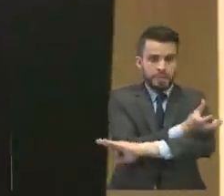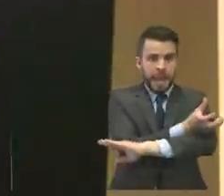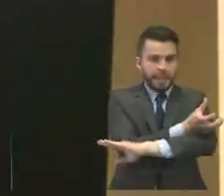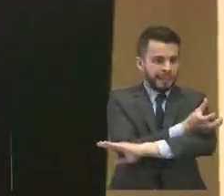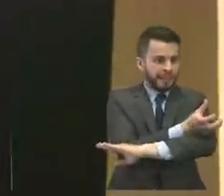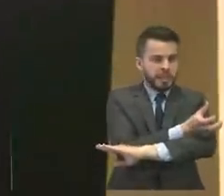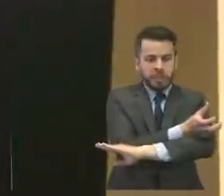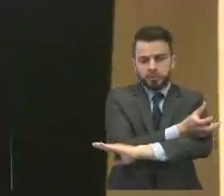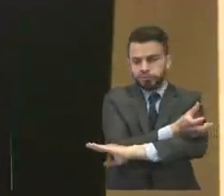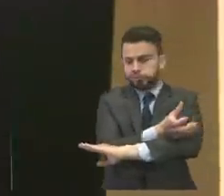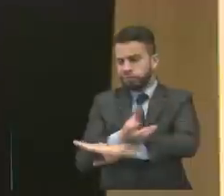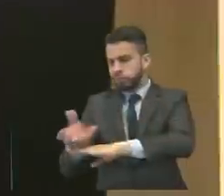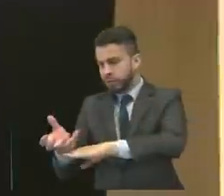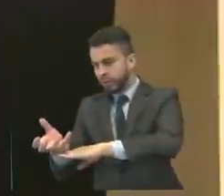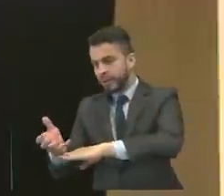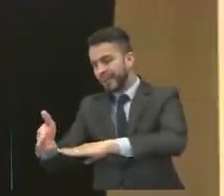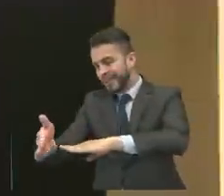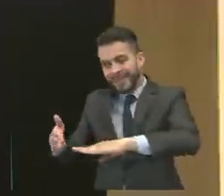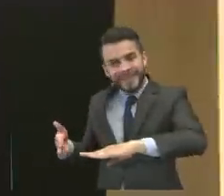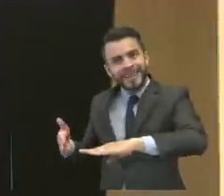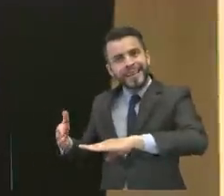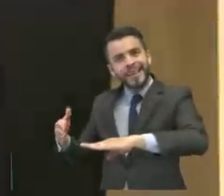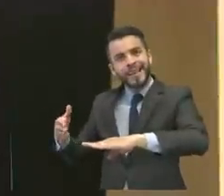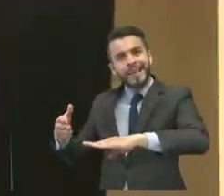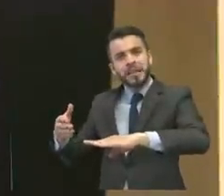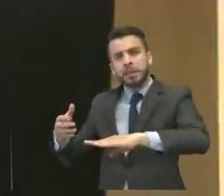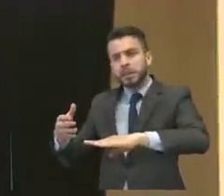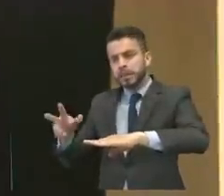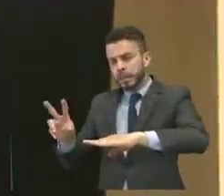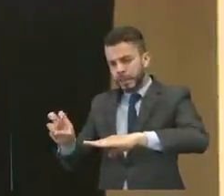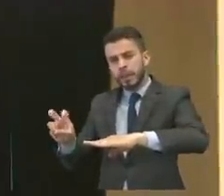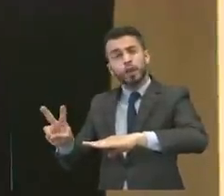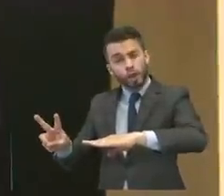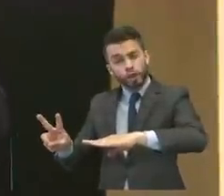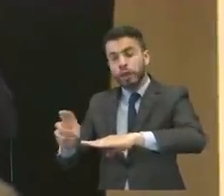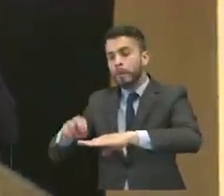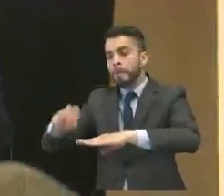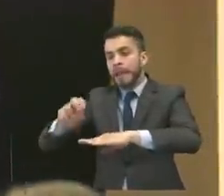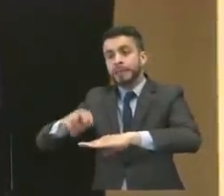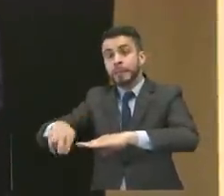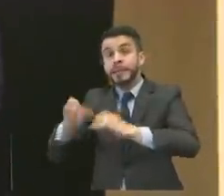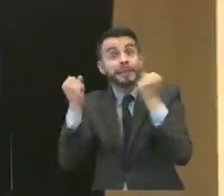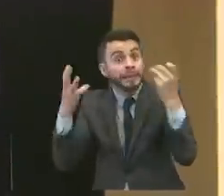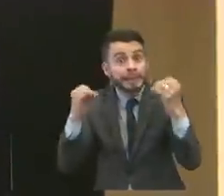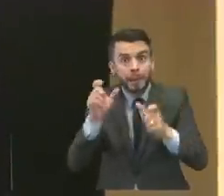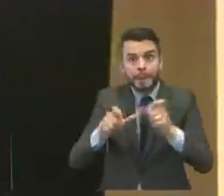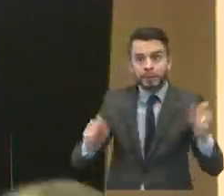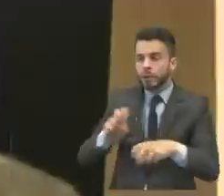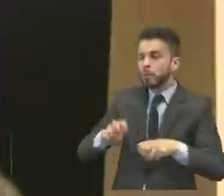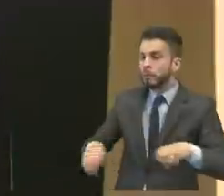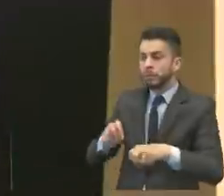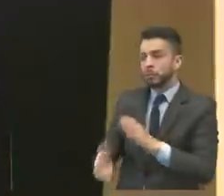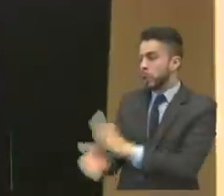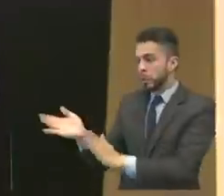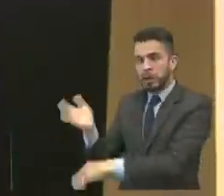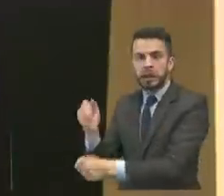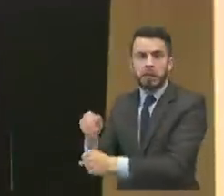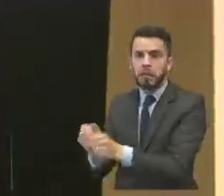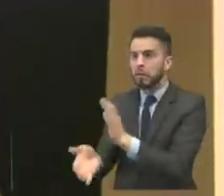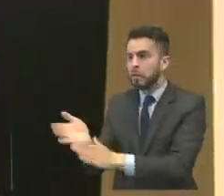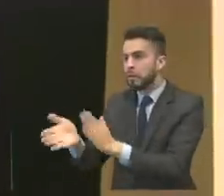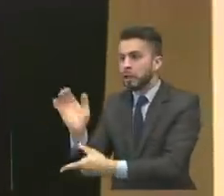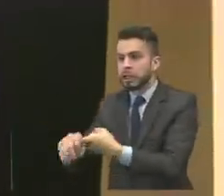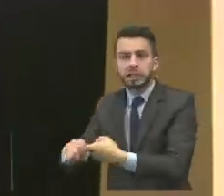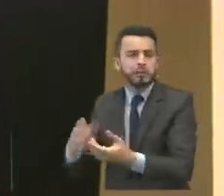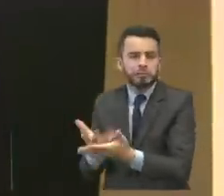es un corredor que de venida tiene mucho tráfico público. Pero como tiene un espacio tan ancho y tan generoso, podemos